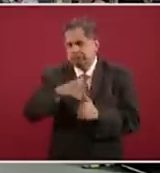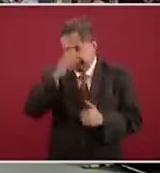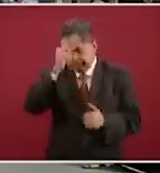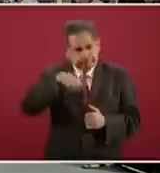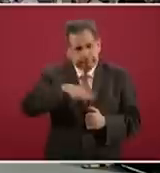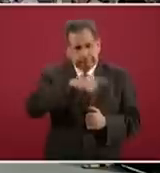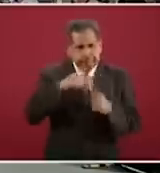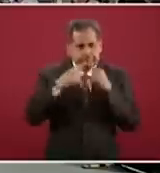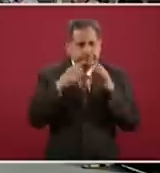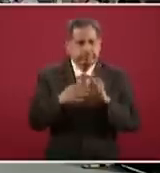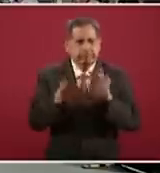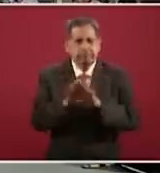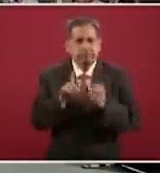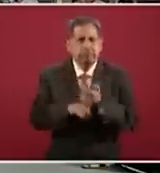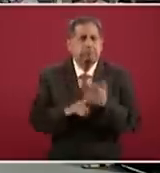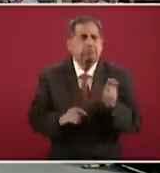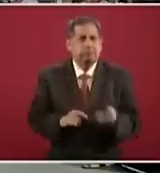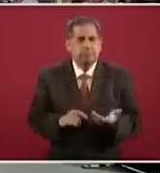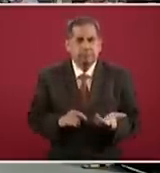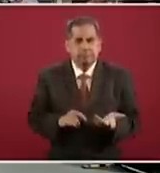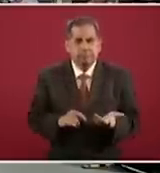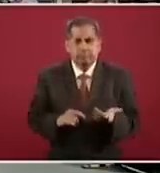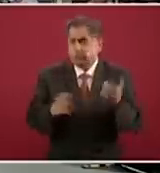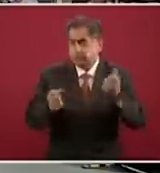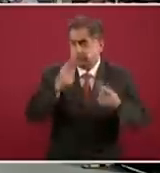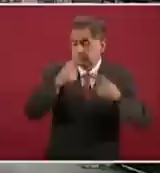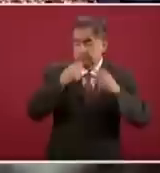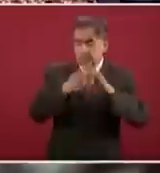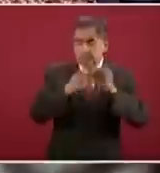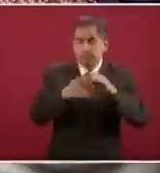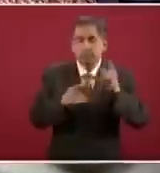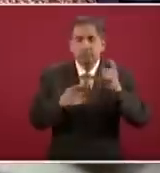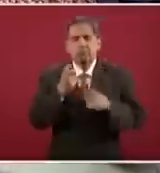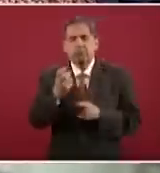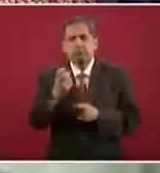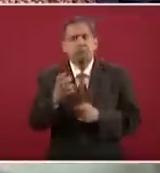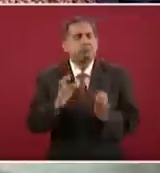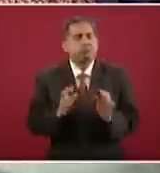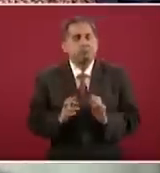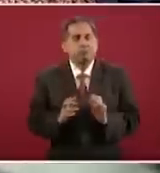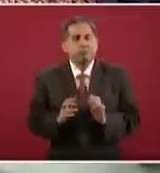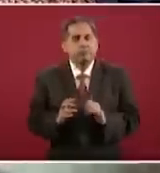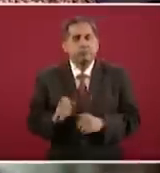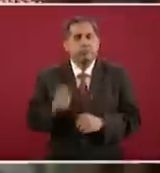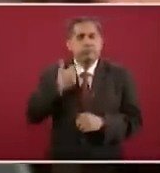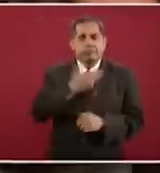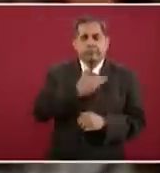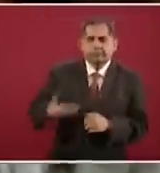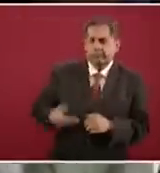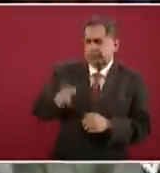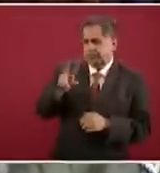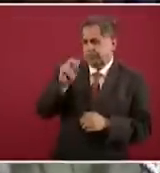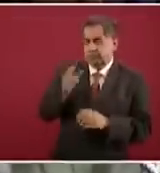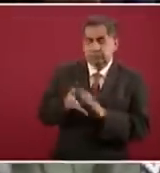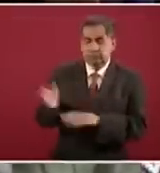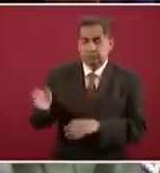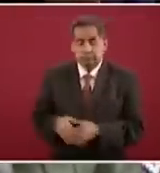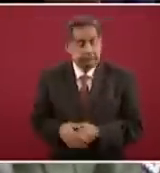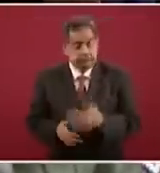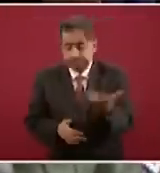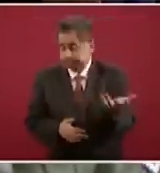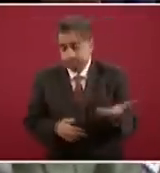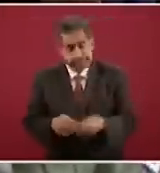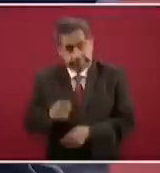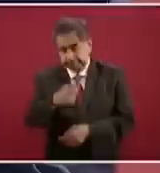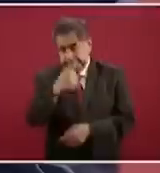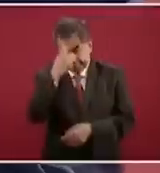acuerdo. Incluso pues no hay algunos que dicen que por eso se fue el expresidente Evo Morales. Sí, así son los